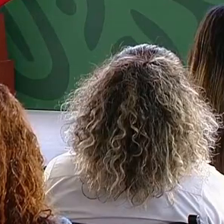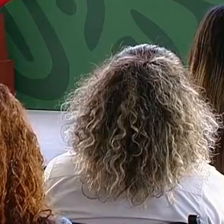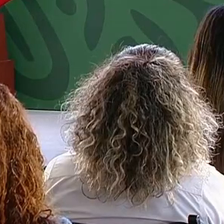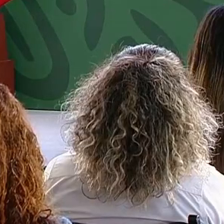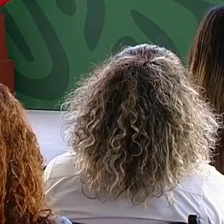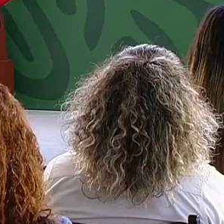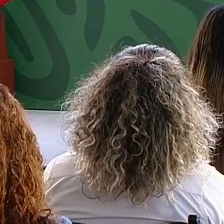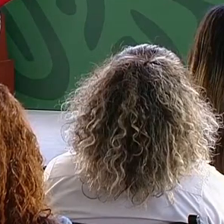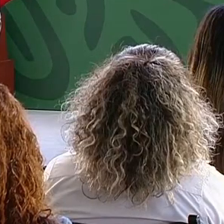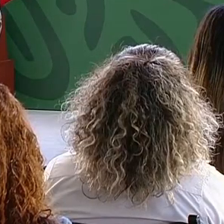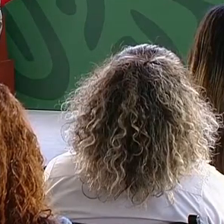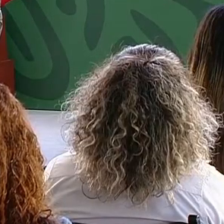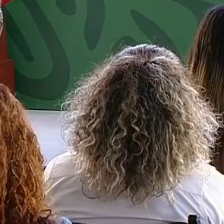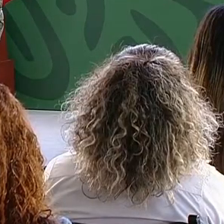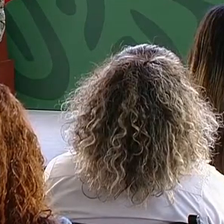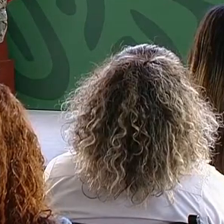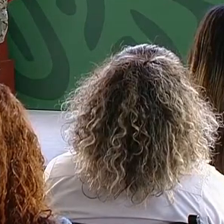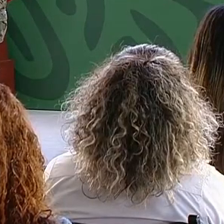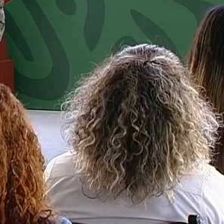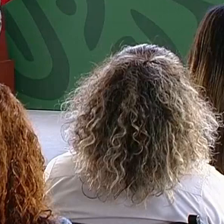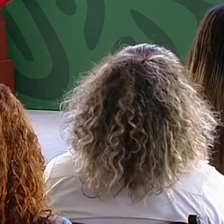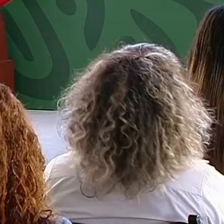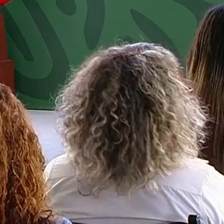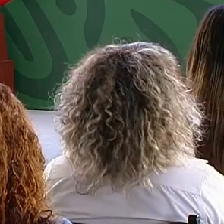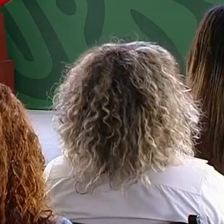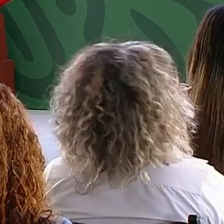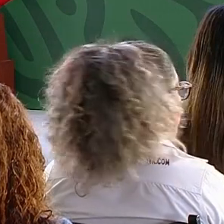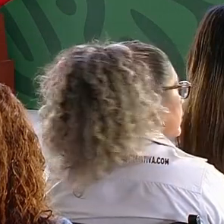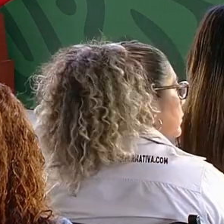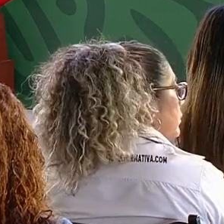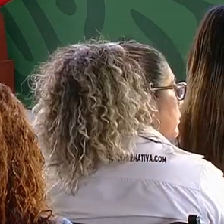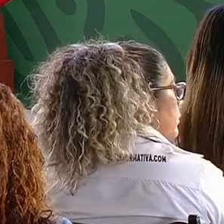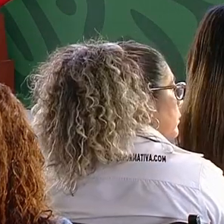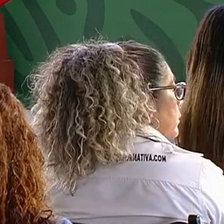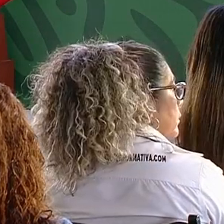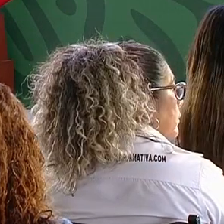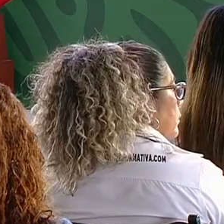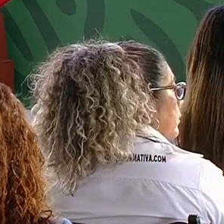Detenidos y vehículos, en noviembre 462, en lo que va del año